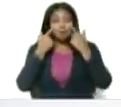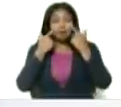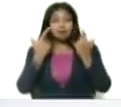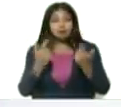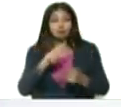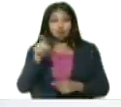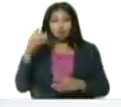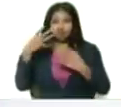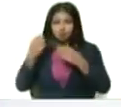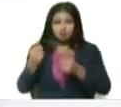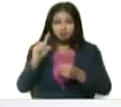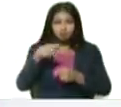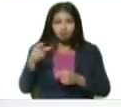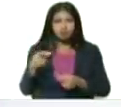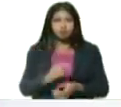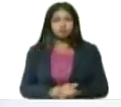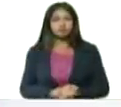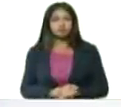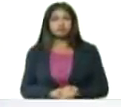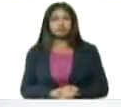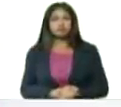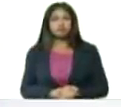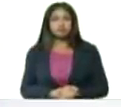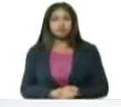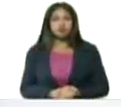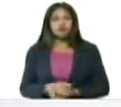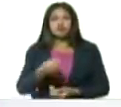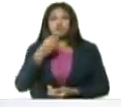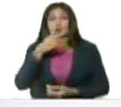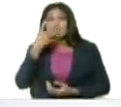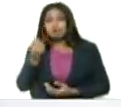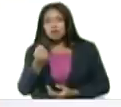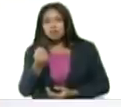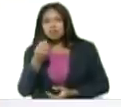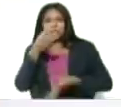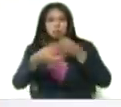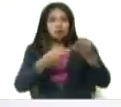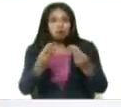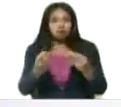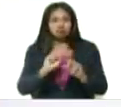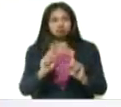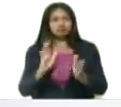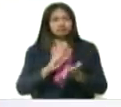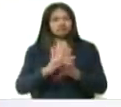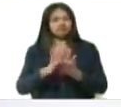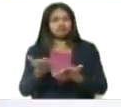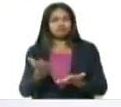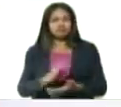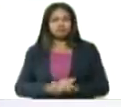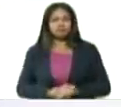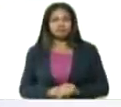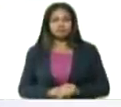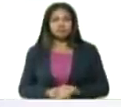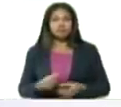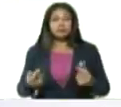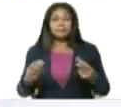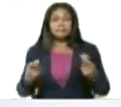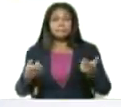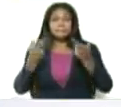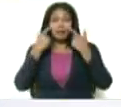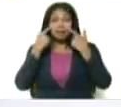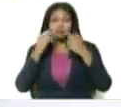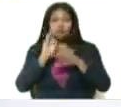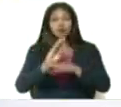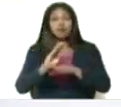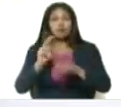me entienden? A buen entendedor, palabras claras. Alerta, pues,